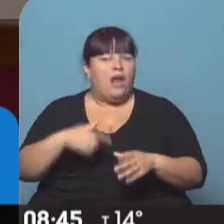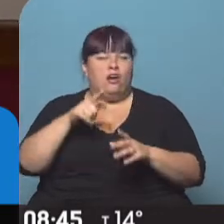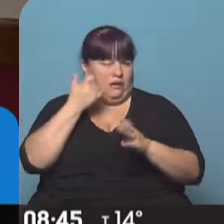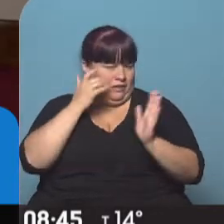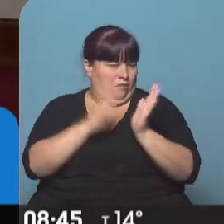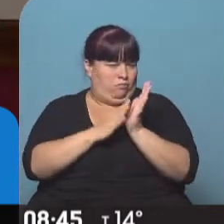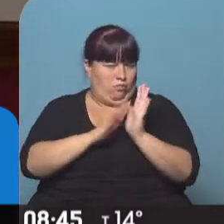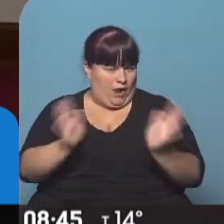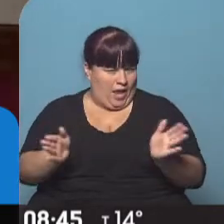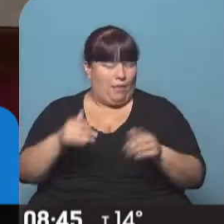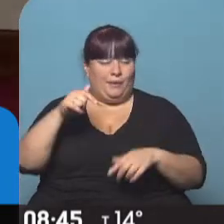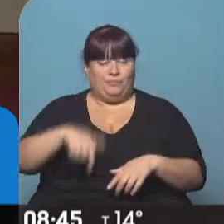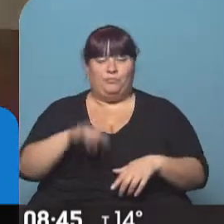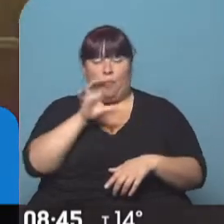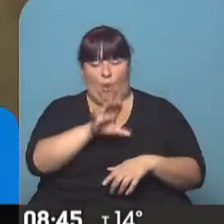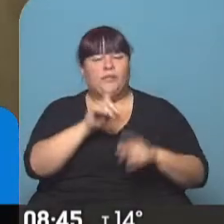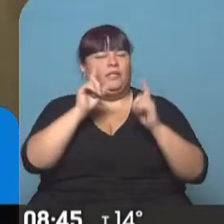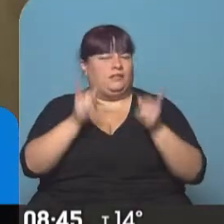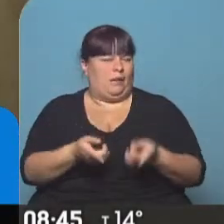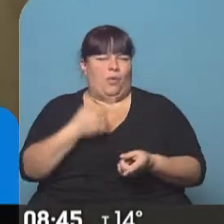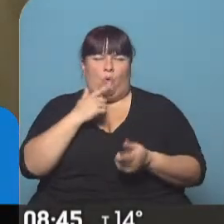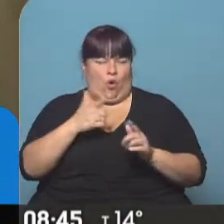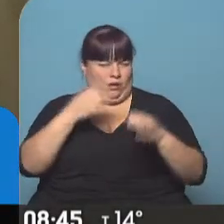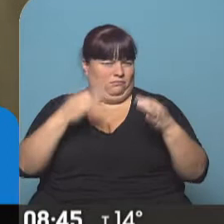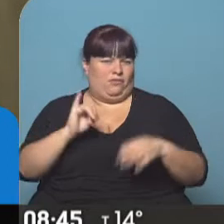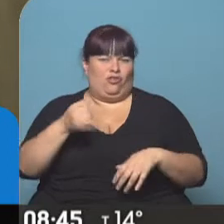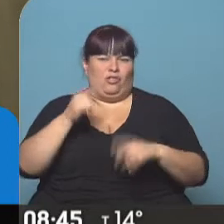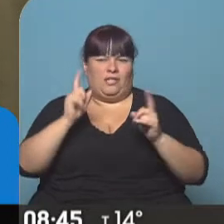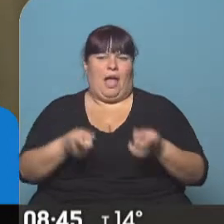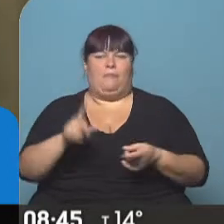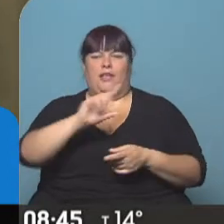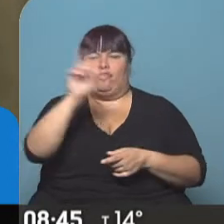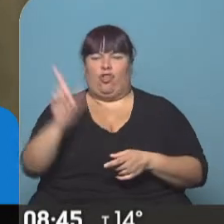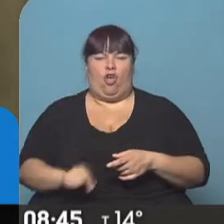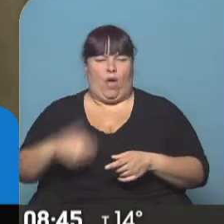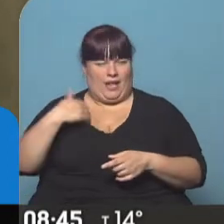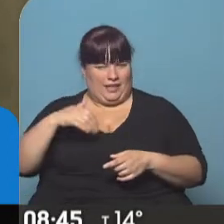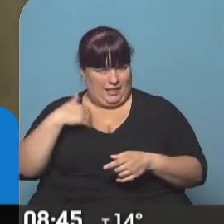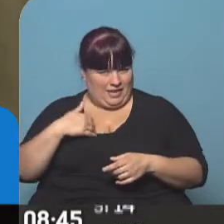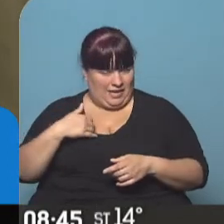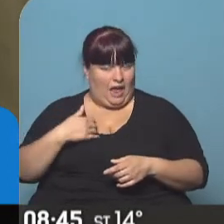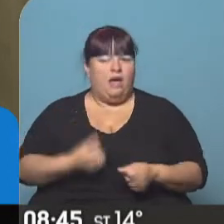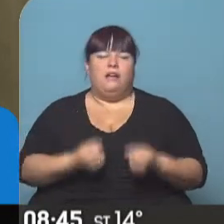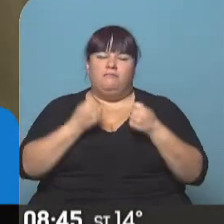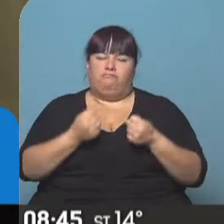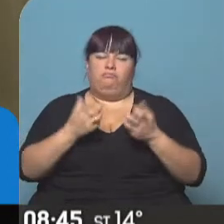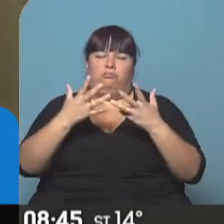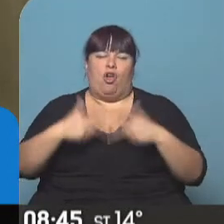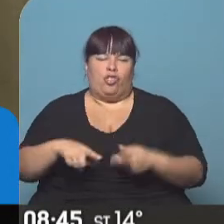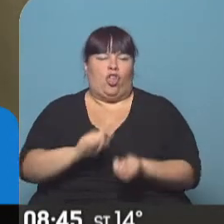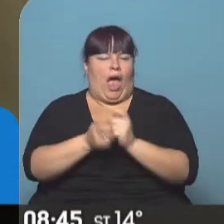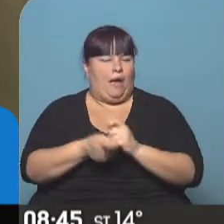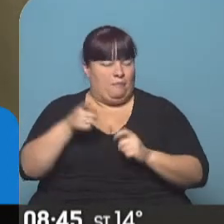manifiesto acá en la provincia y sin duda también en la república argentina se consolida el proyecto de